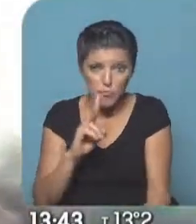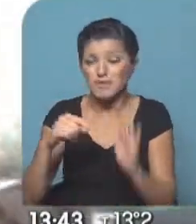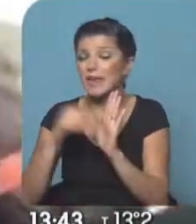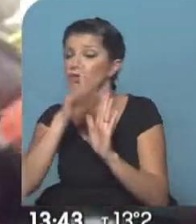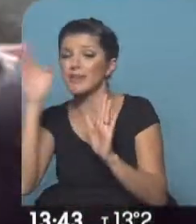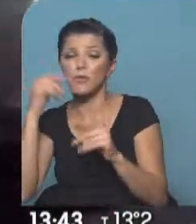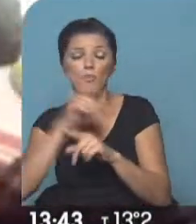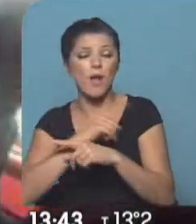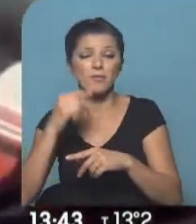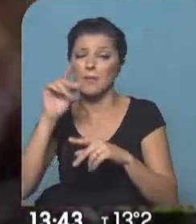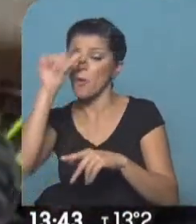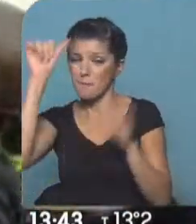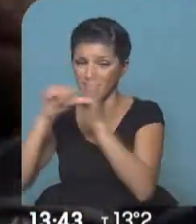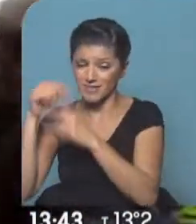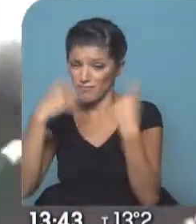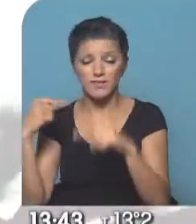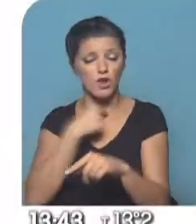cargo.